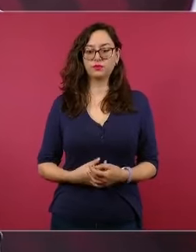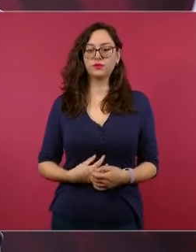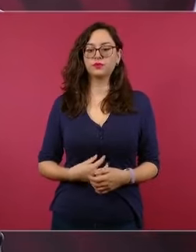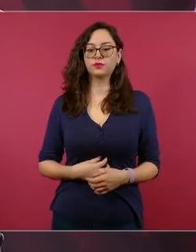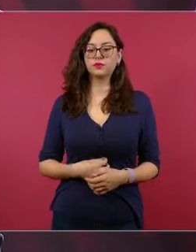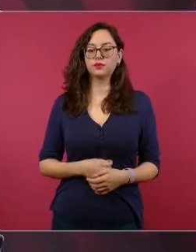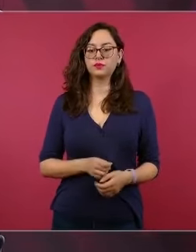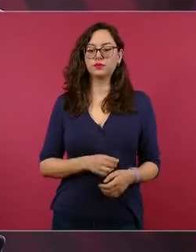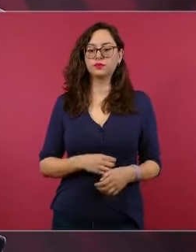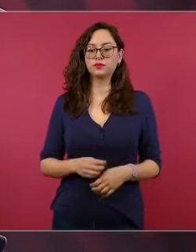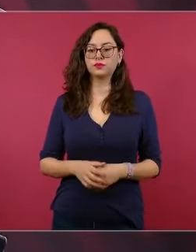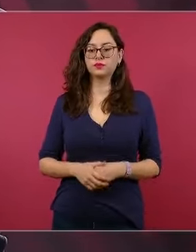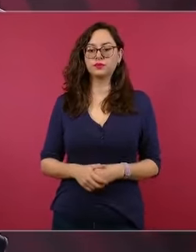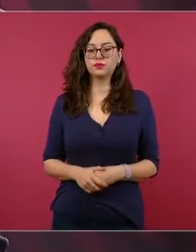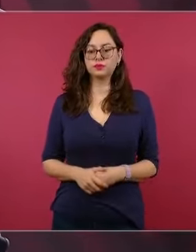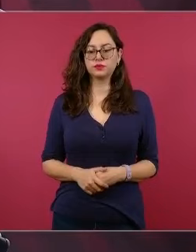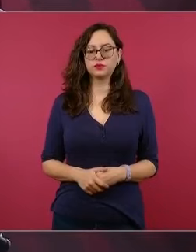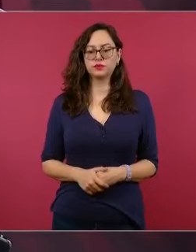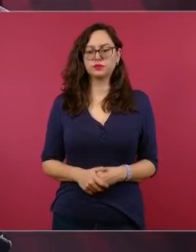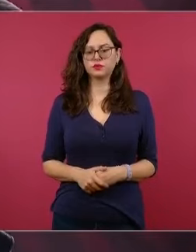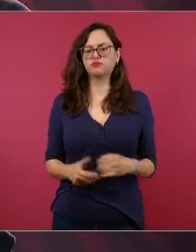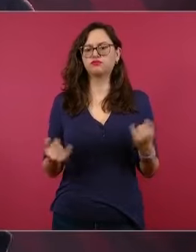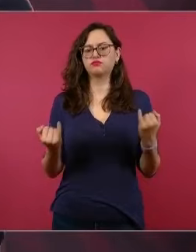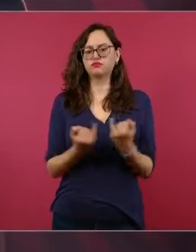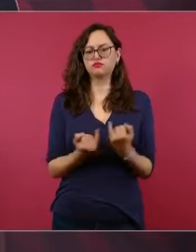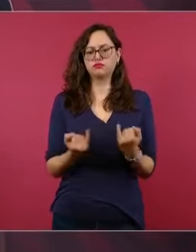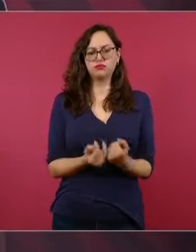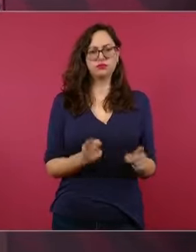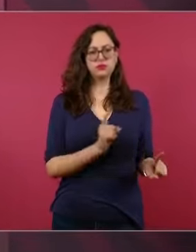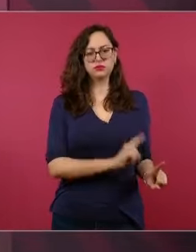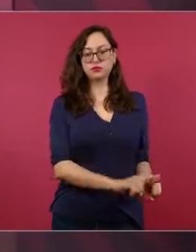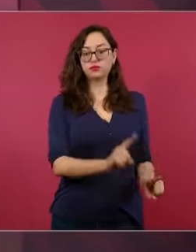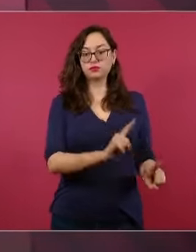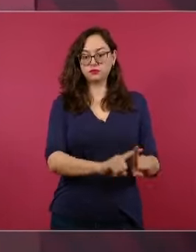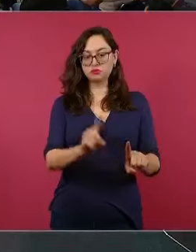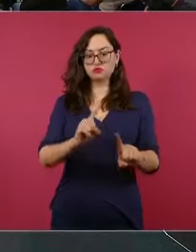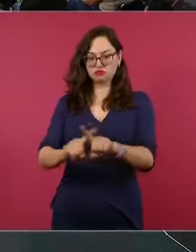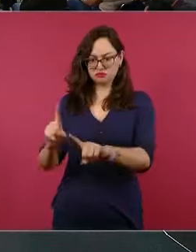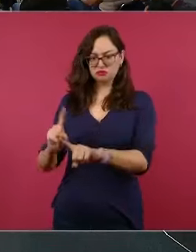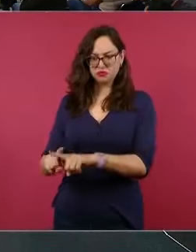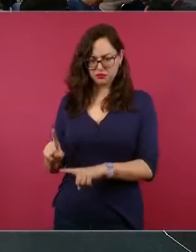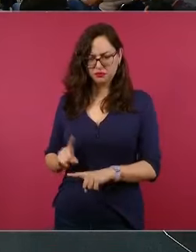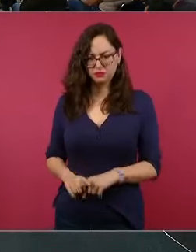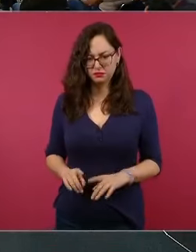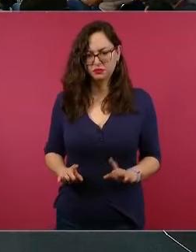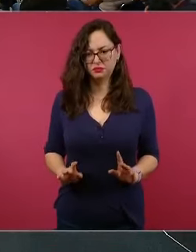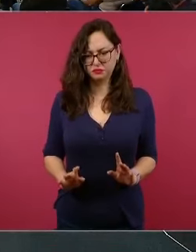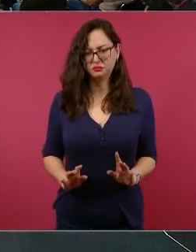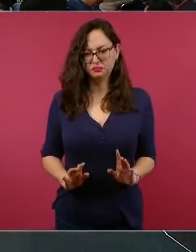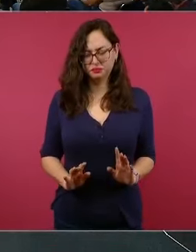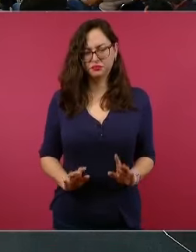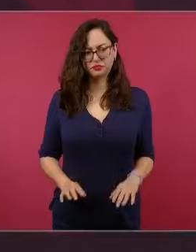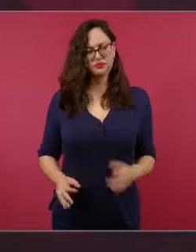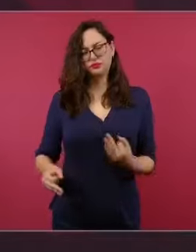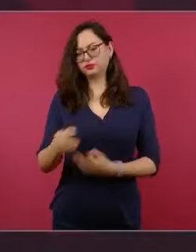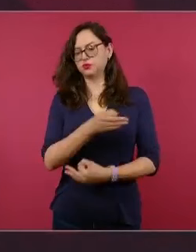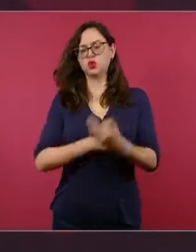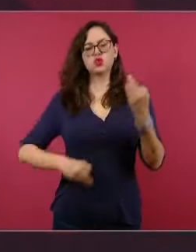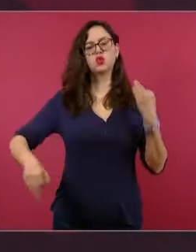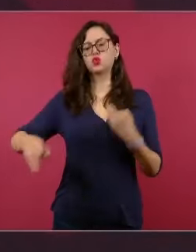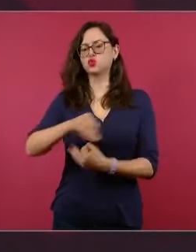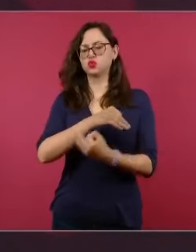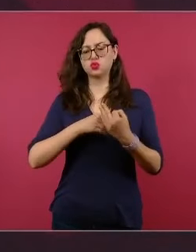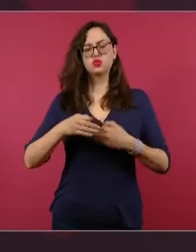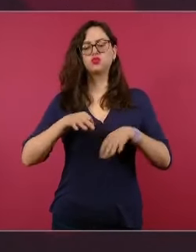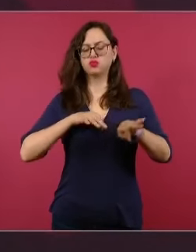Marina el maestro Rocha bueno todos no vay que todos